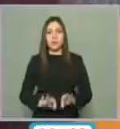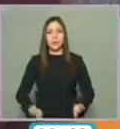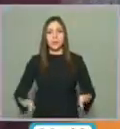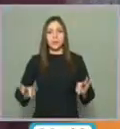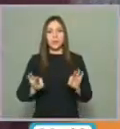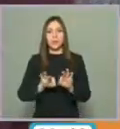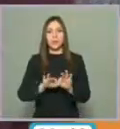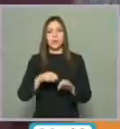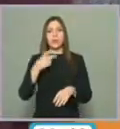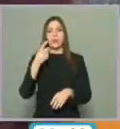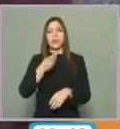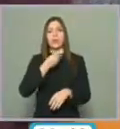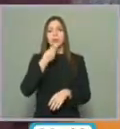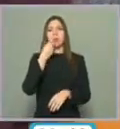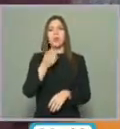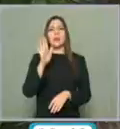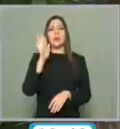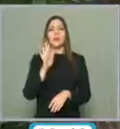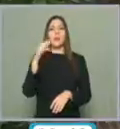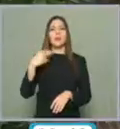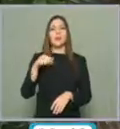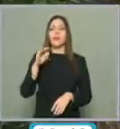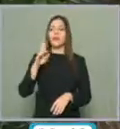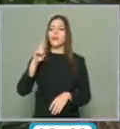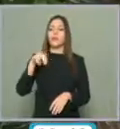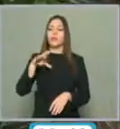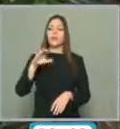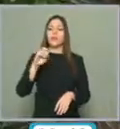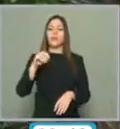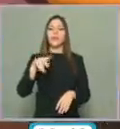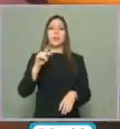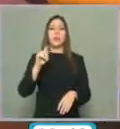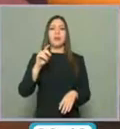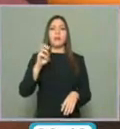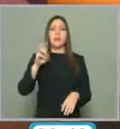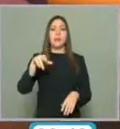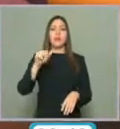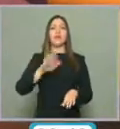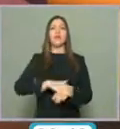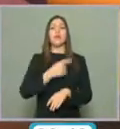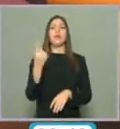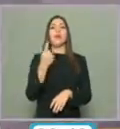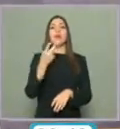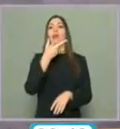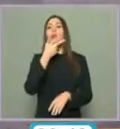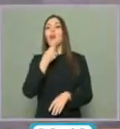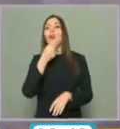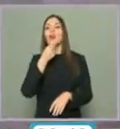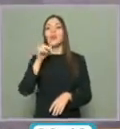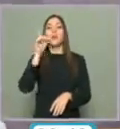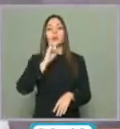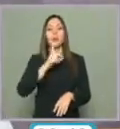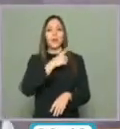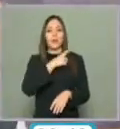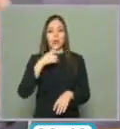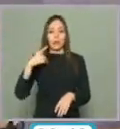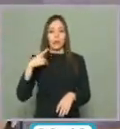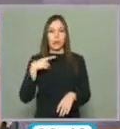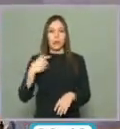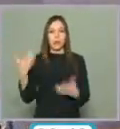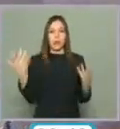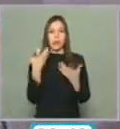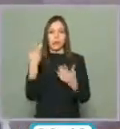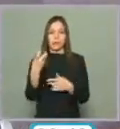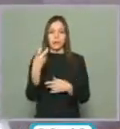estructura. Se dice función paterna porque en realidad hombres y mujeres tendríamos que hacer esa